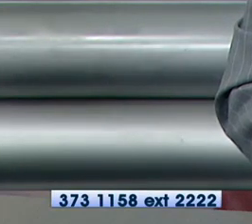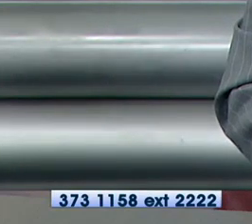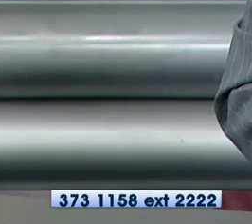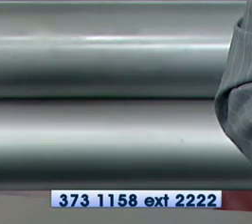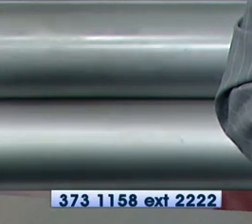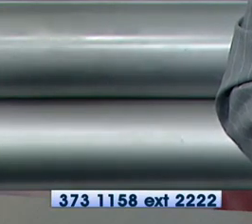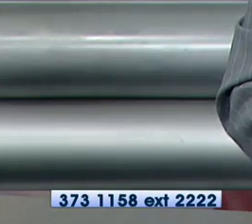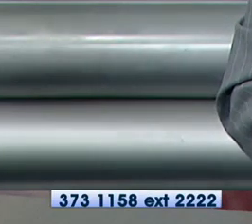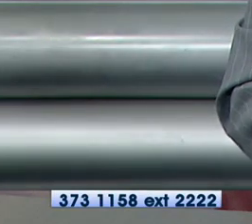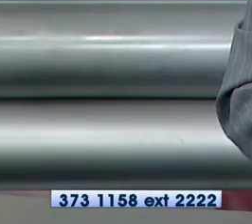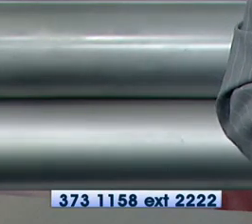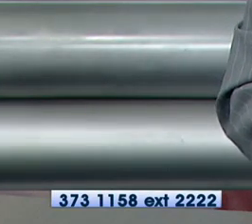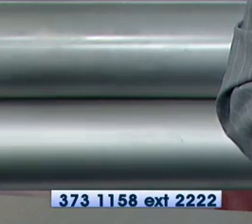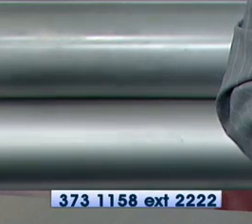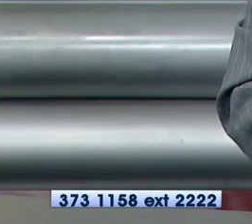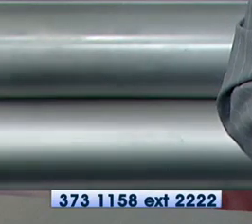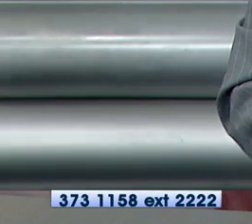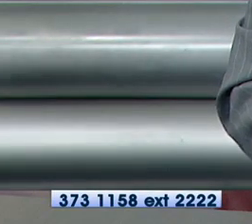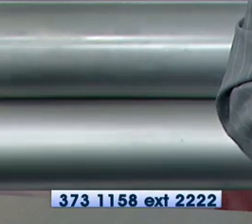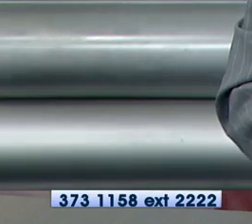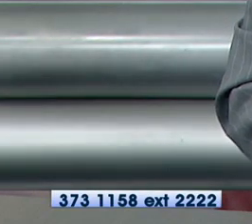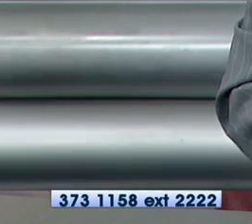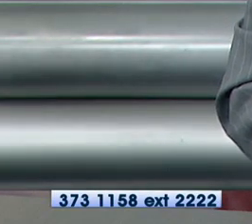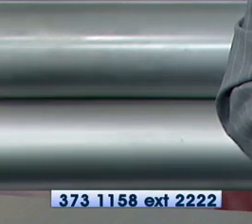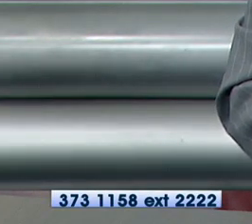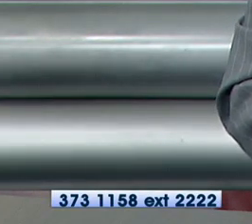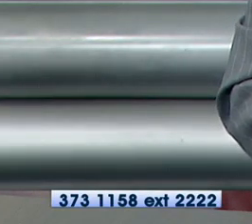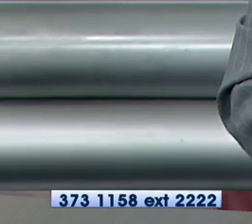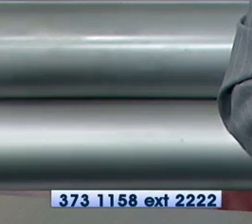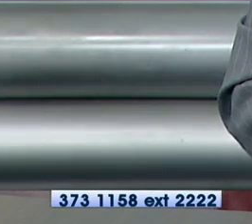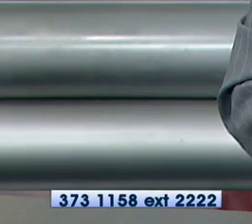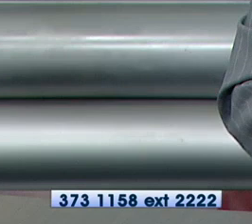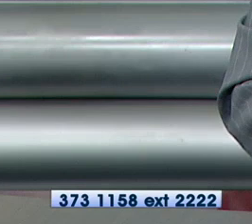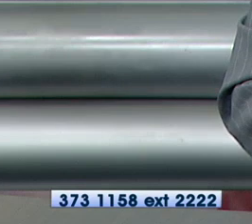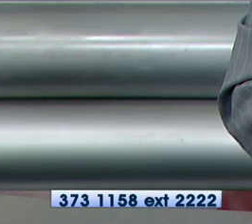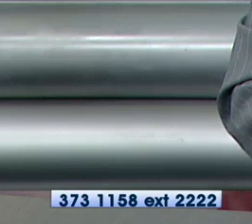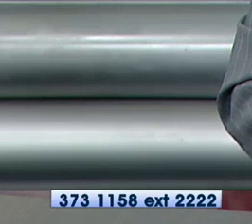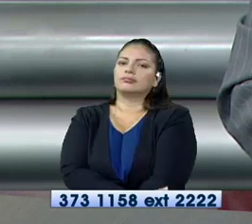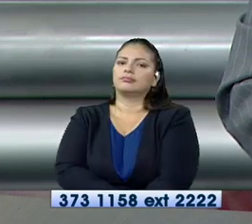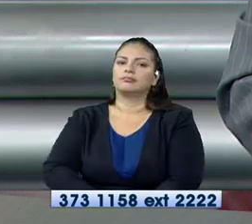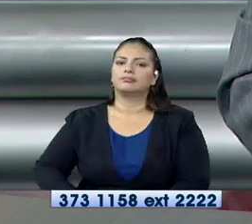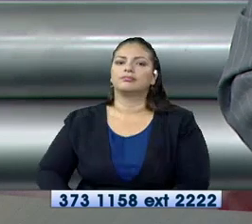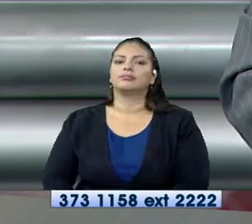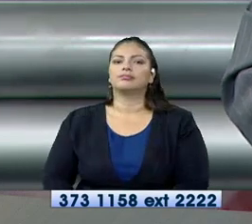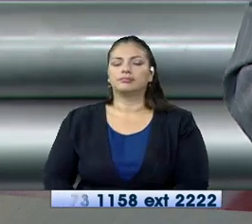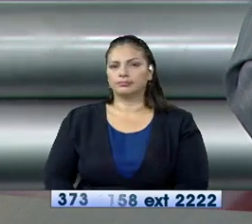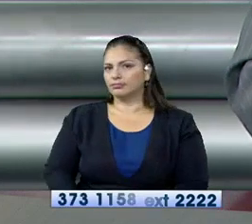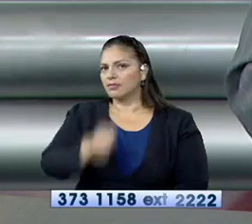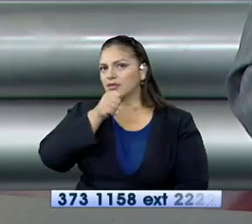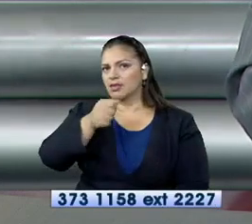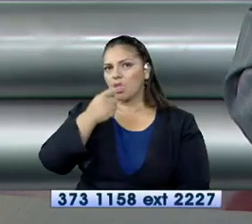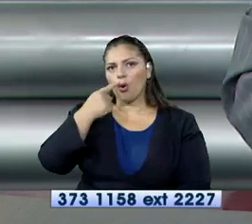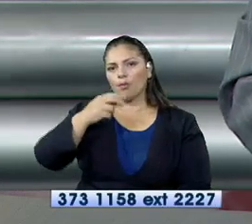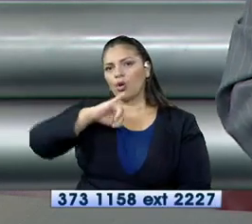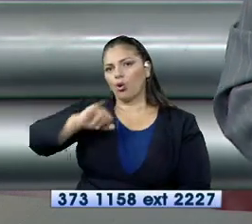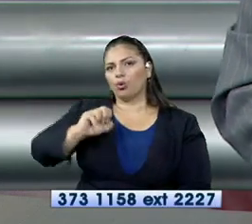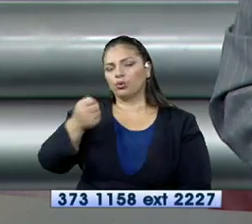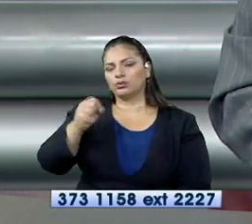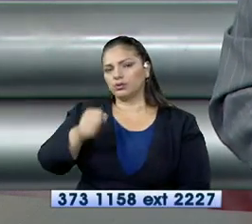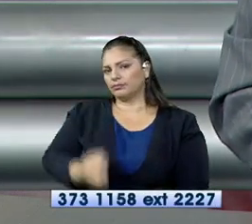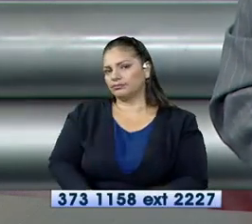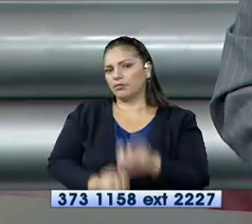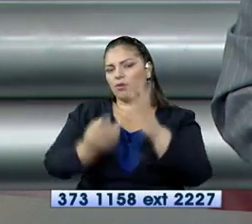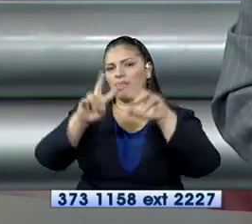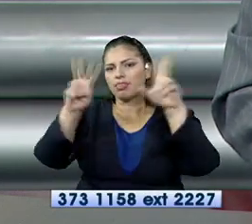identificados, permitiendo la ejecución de operativos para eliminar esa actividad ilegal. José Morales nos ha preparado la siguiente nota